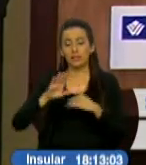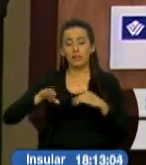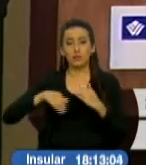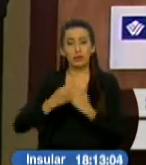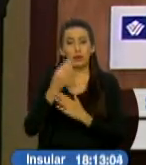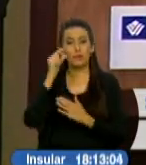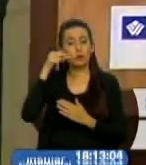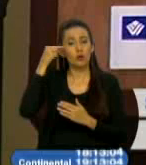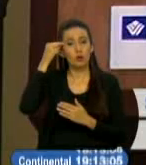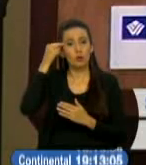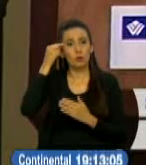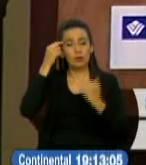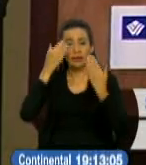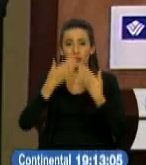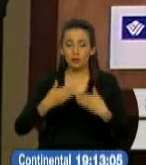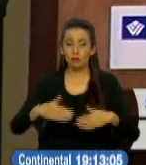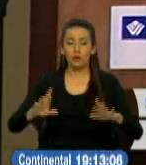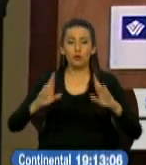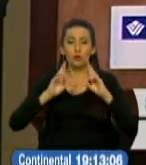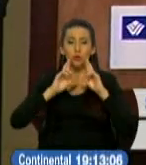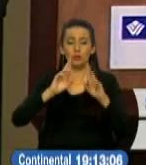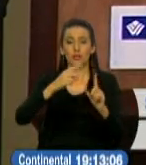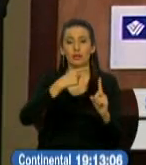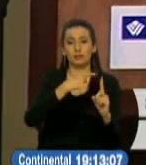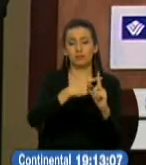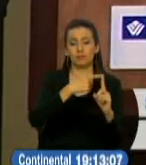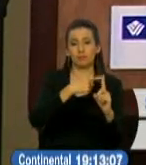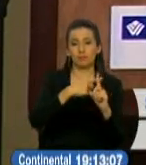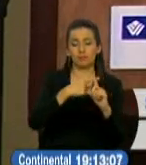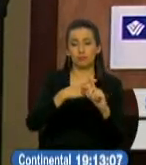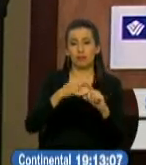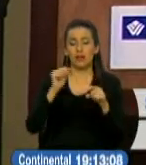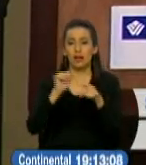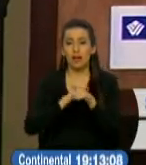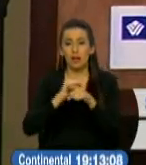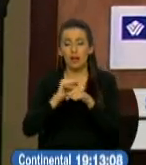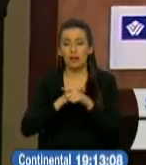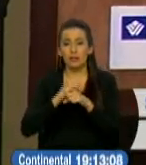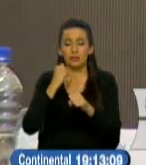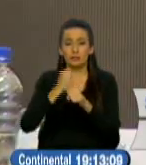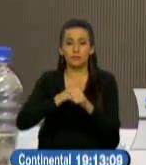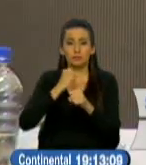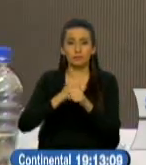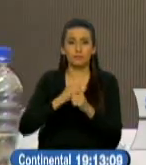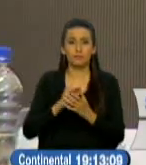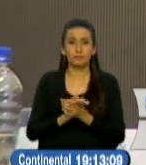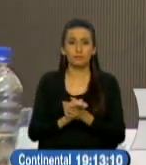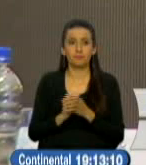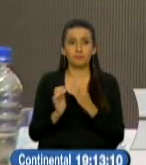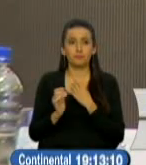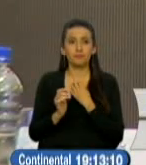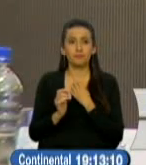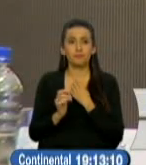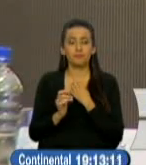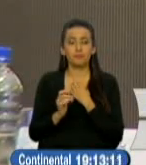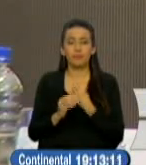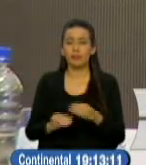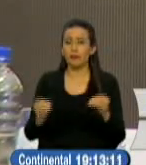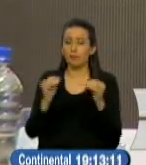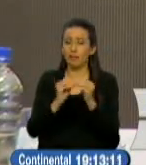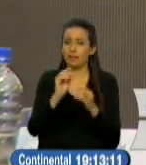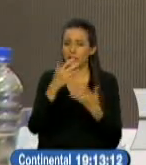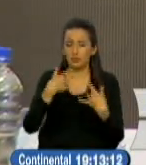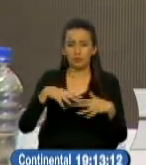gobierno se logrará una real y eficaz aplicación de tales incentivos. En más de una ocasión se ha dicho que ningún